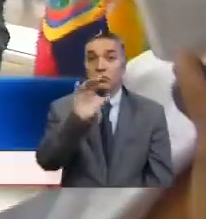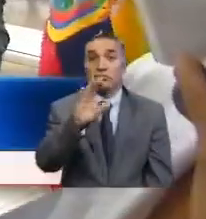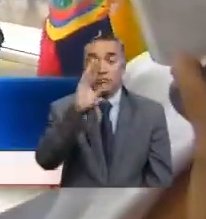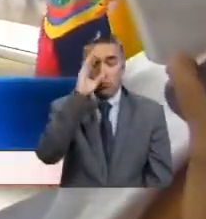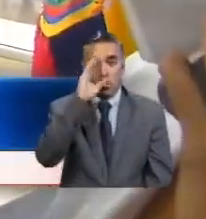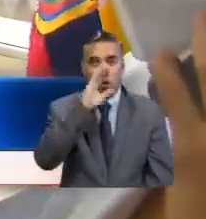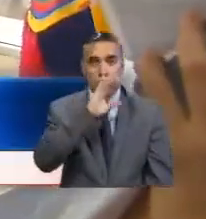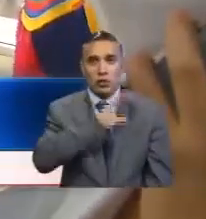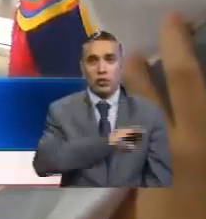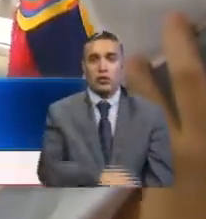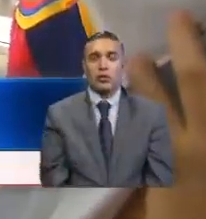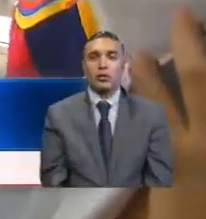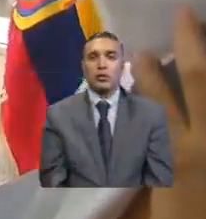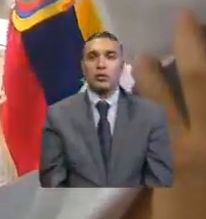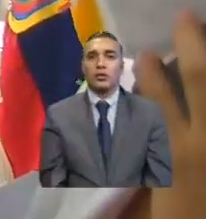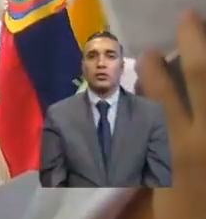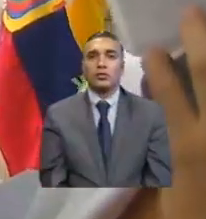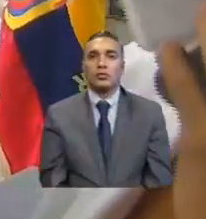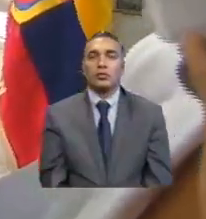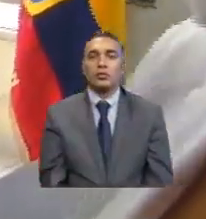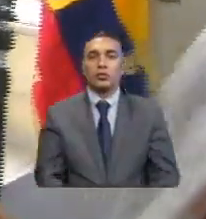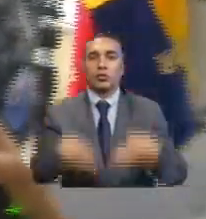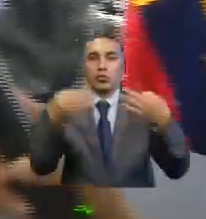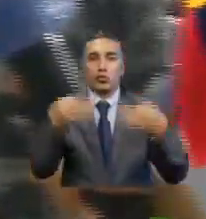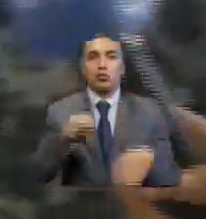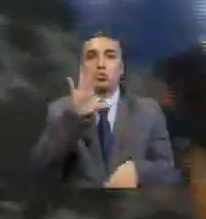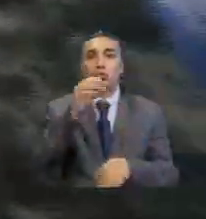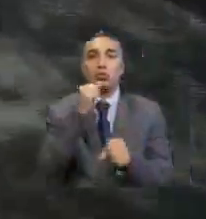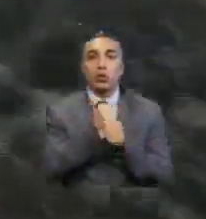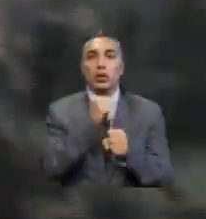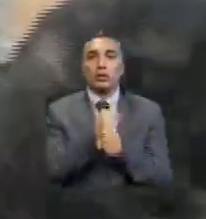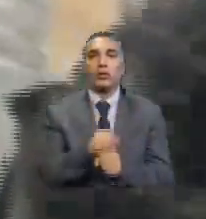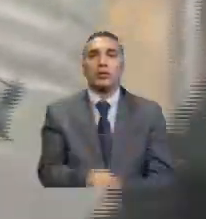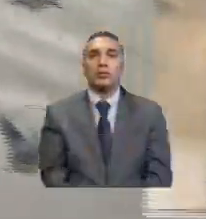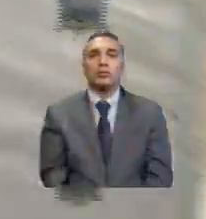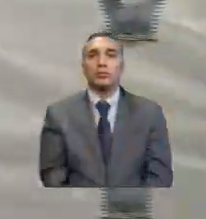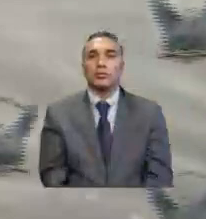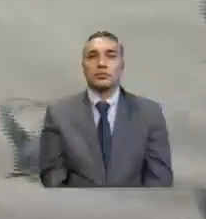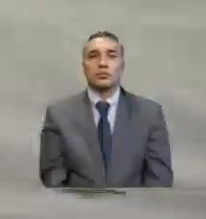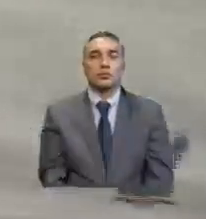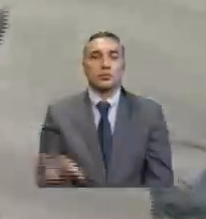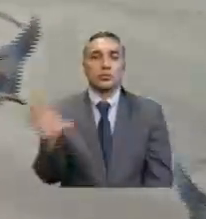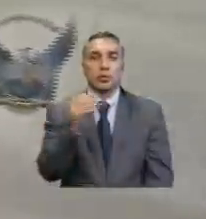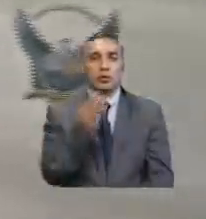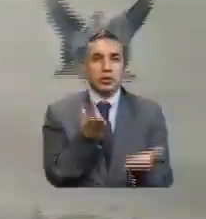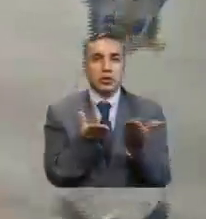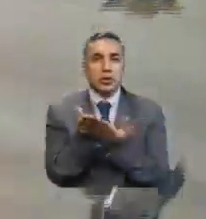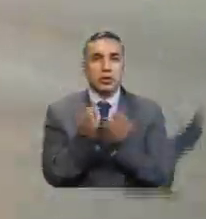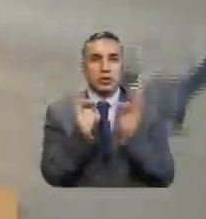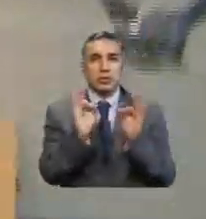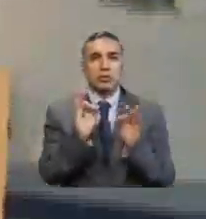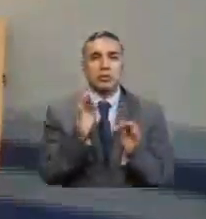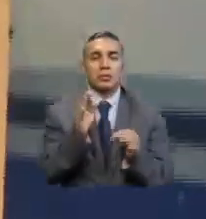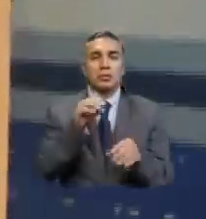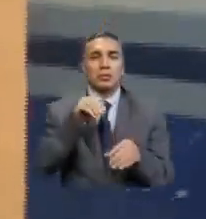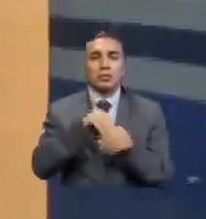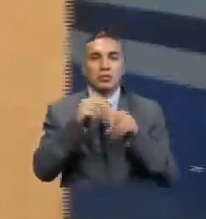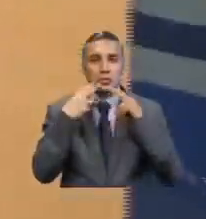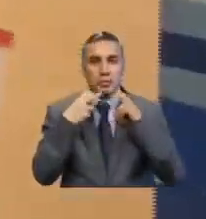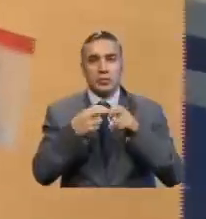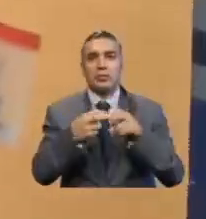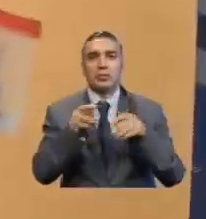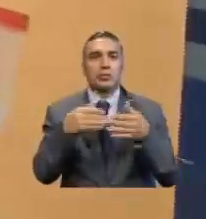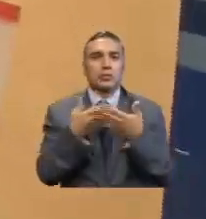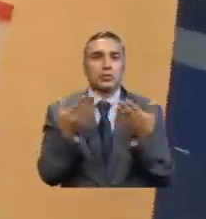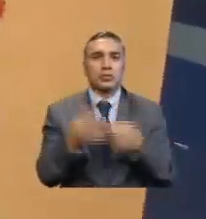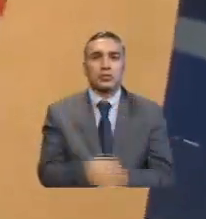Nacional, cumpliendo con su misión y a través de todos los servicios, tanto de investigativo,